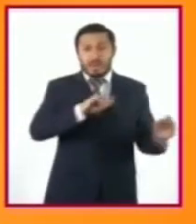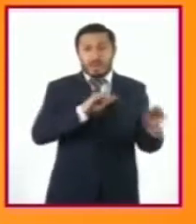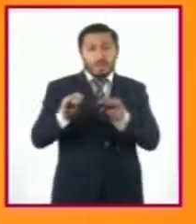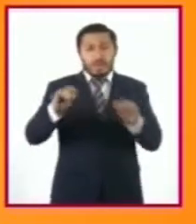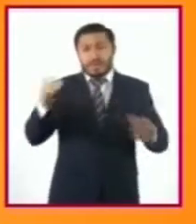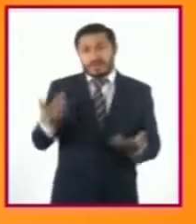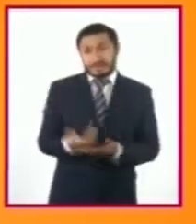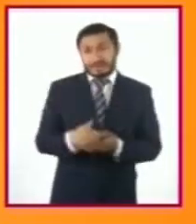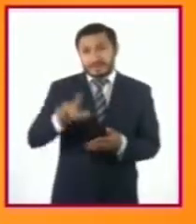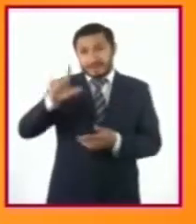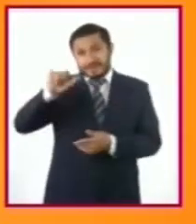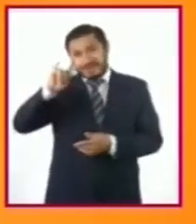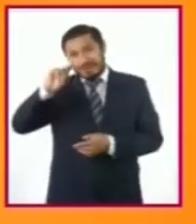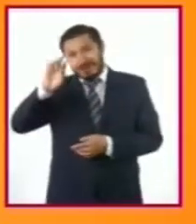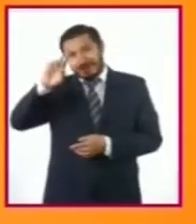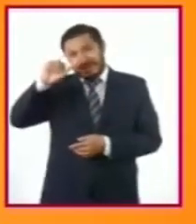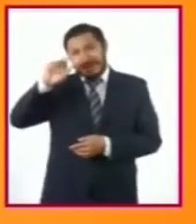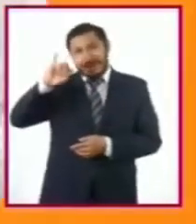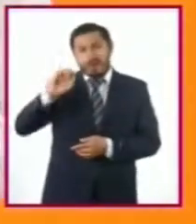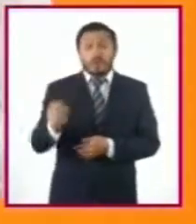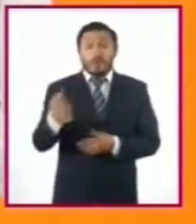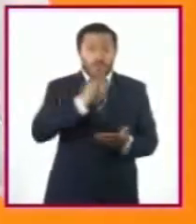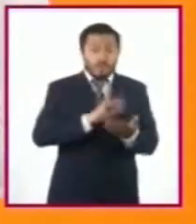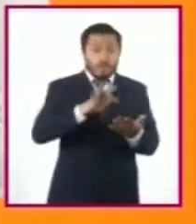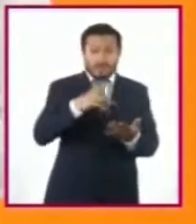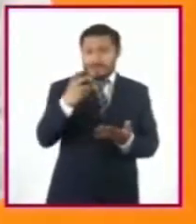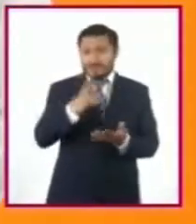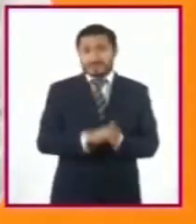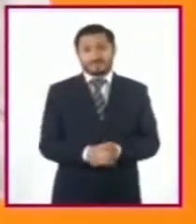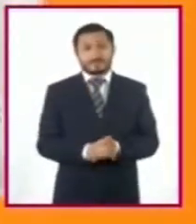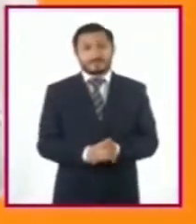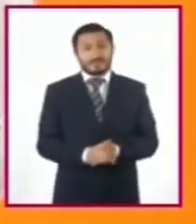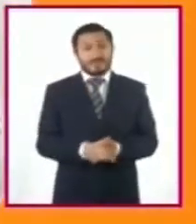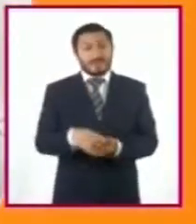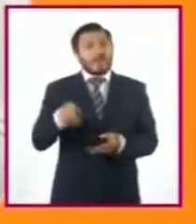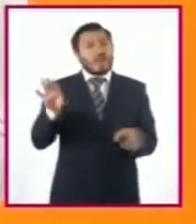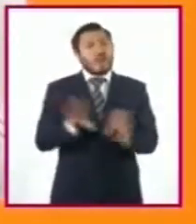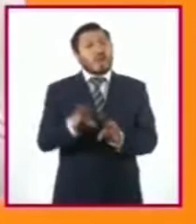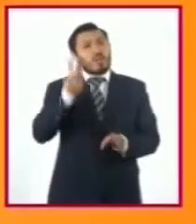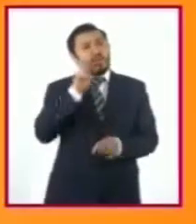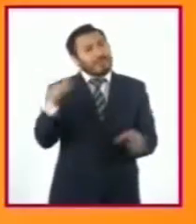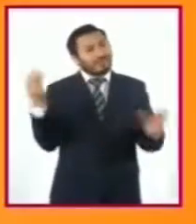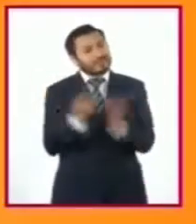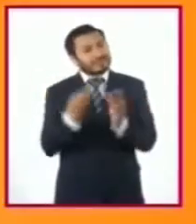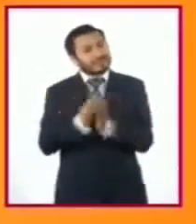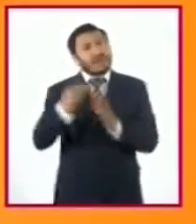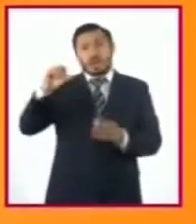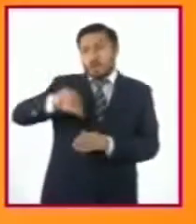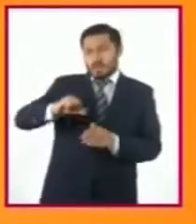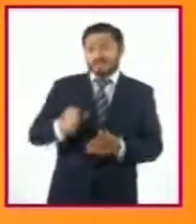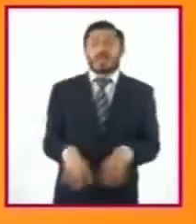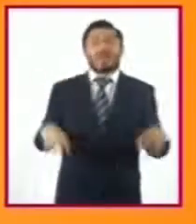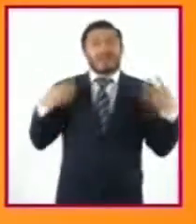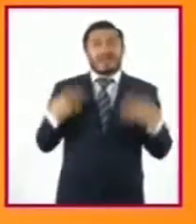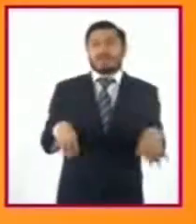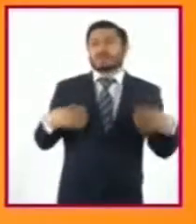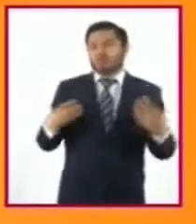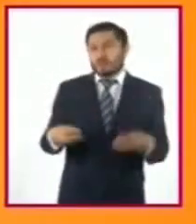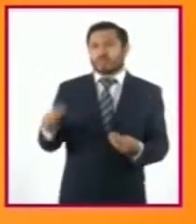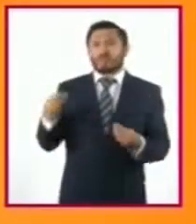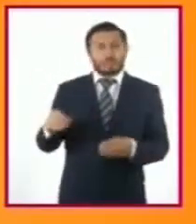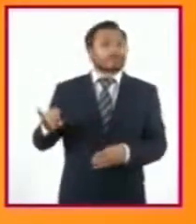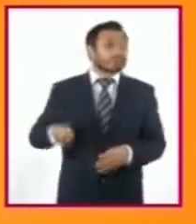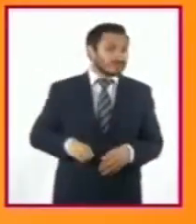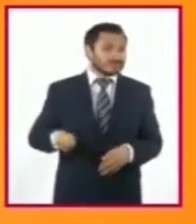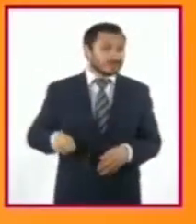complementar su conocimiento. Hasta aquí, ¿qué te ha parecido la sesión? Es muy interesante ver los